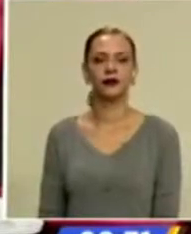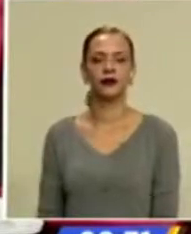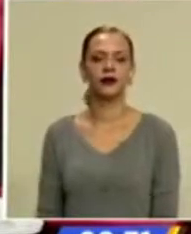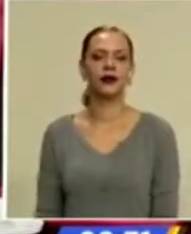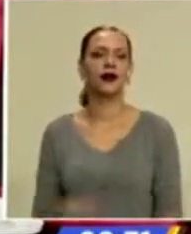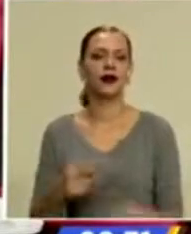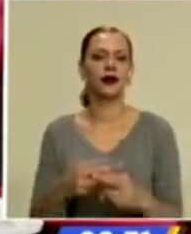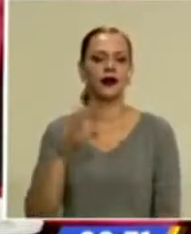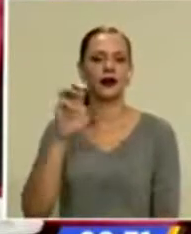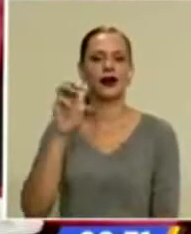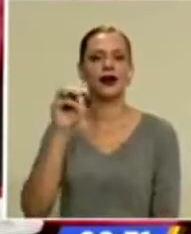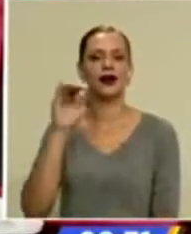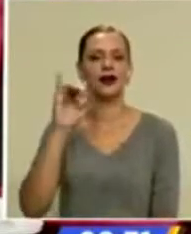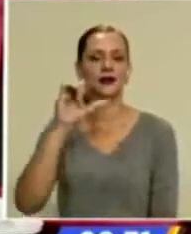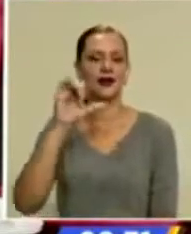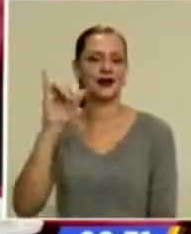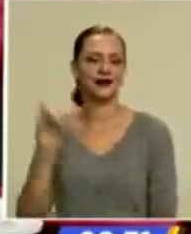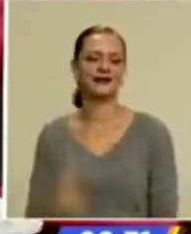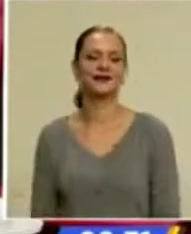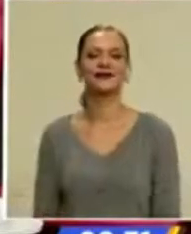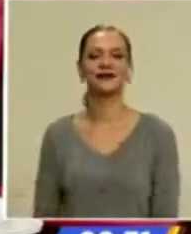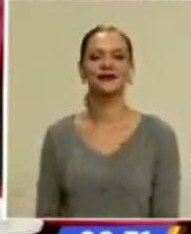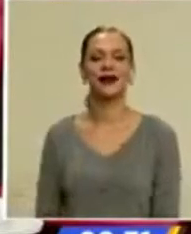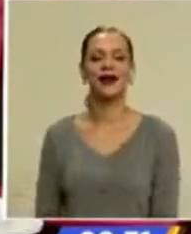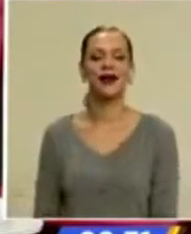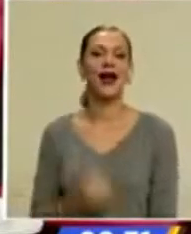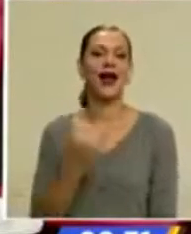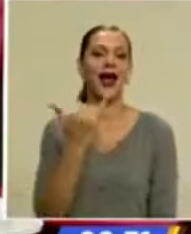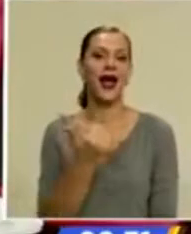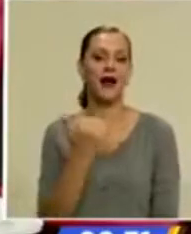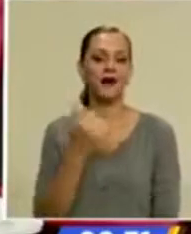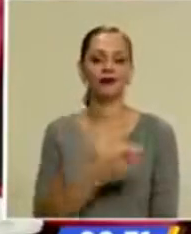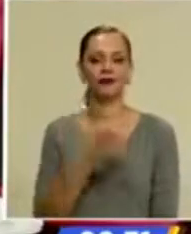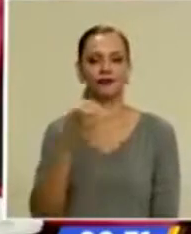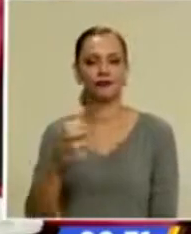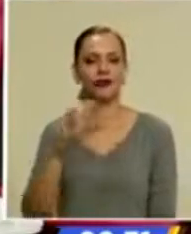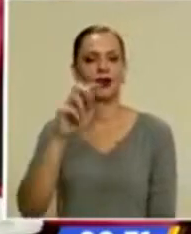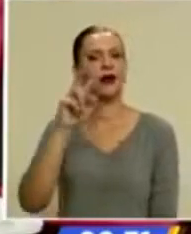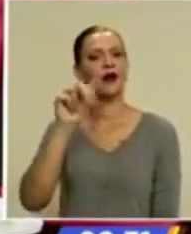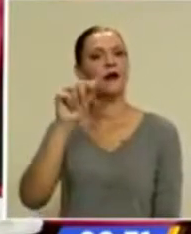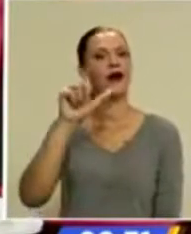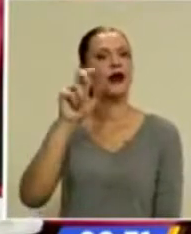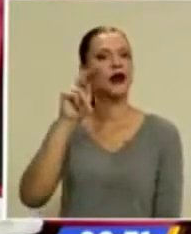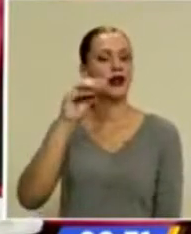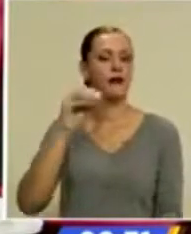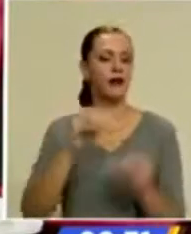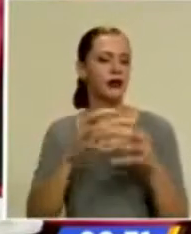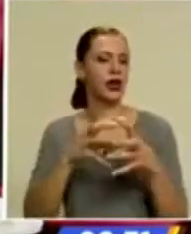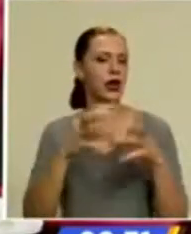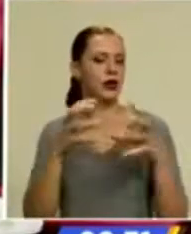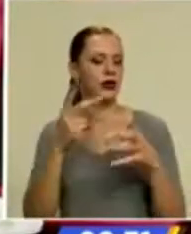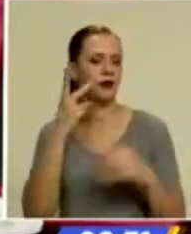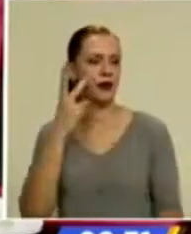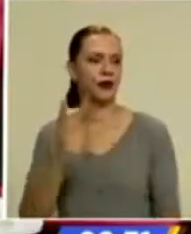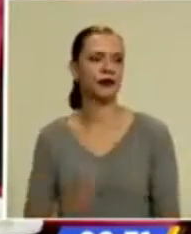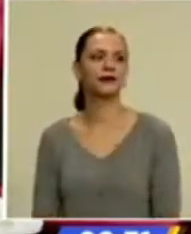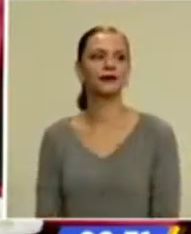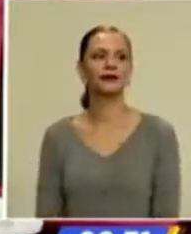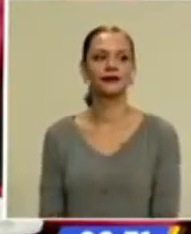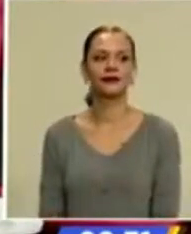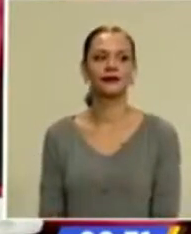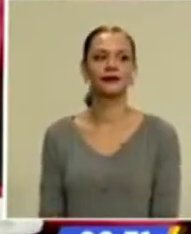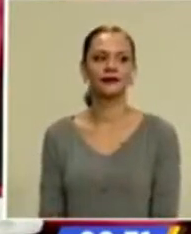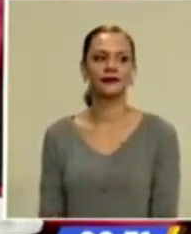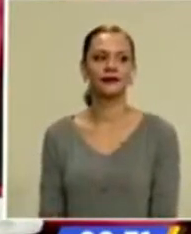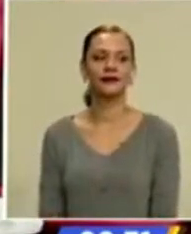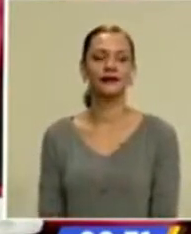se llama Emily. Y ahora viene Valentina. Valentina es más grande. Vamos a ver. Entonces